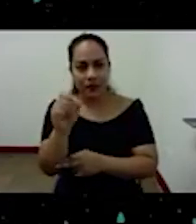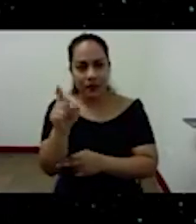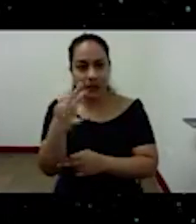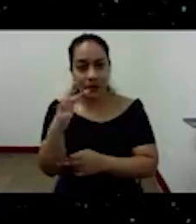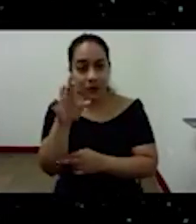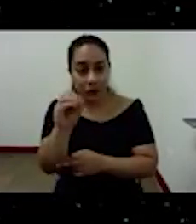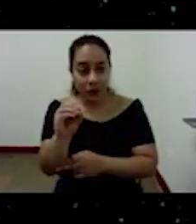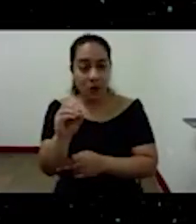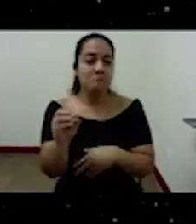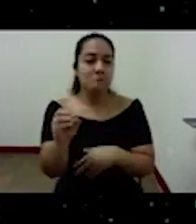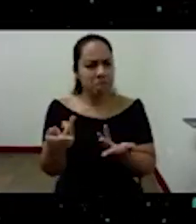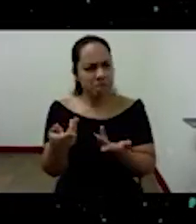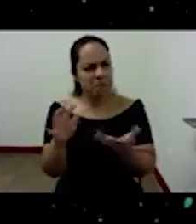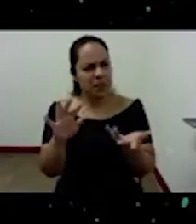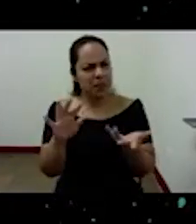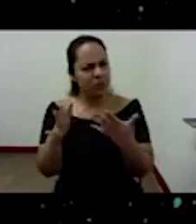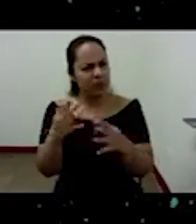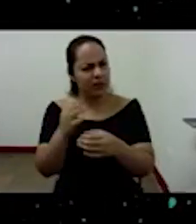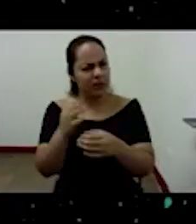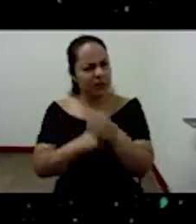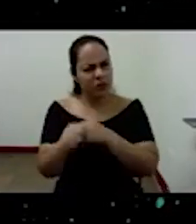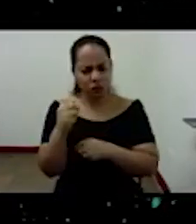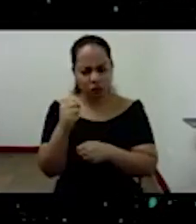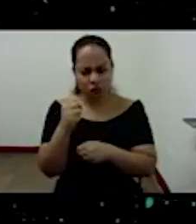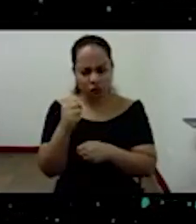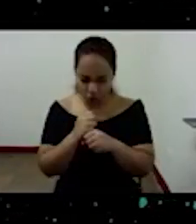Creo que en el año